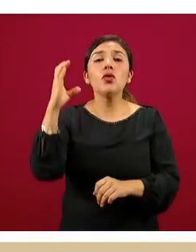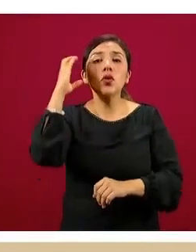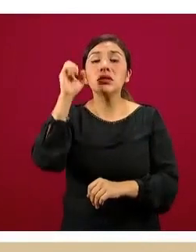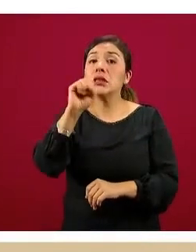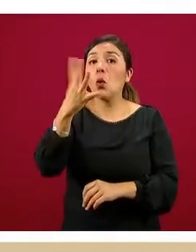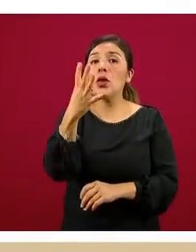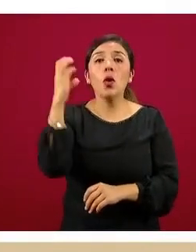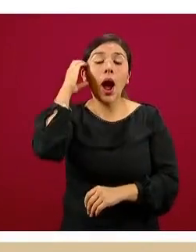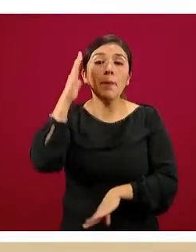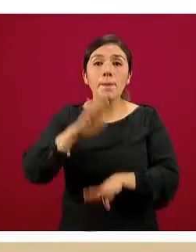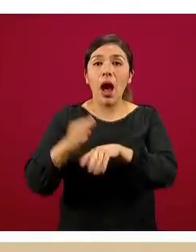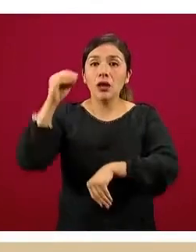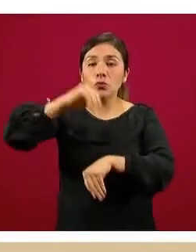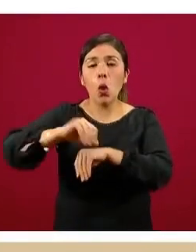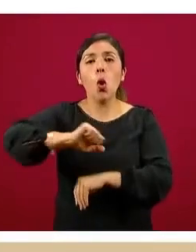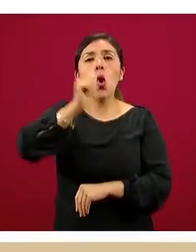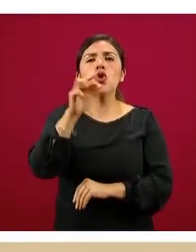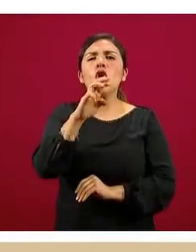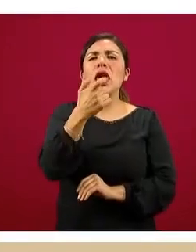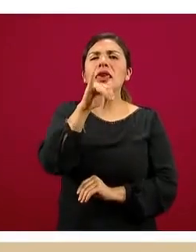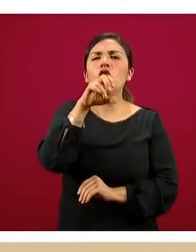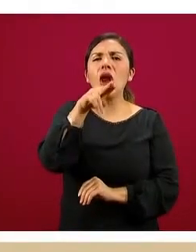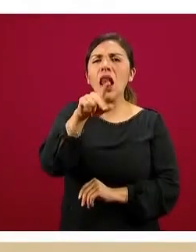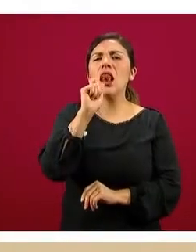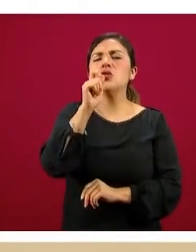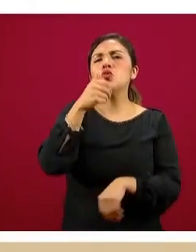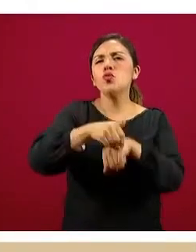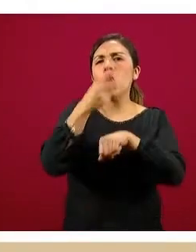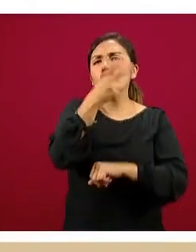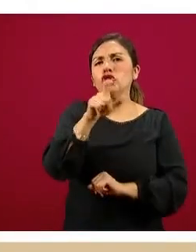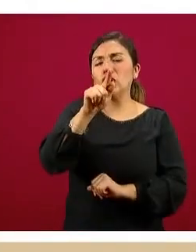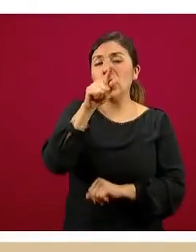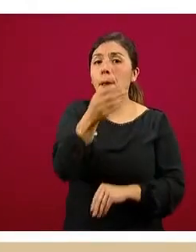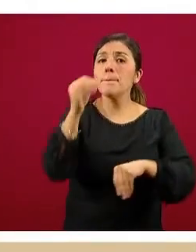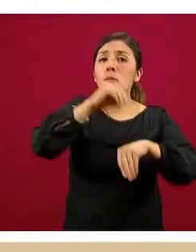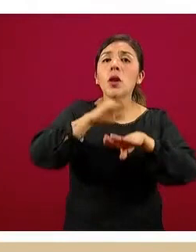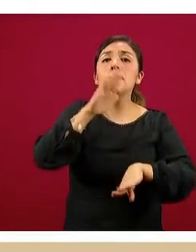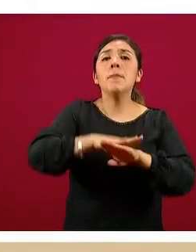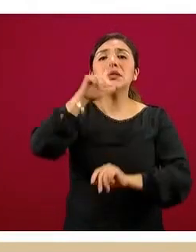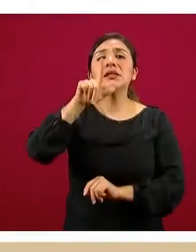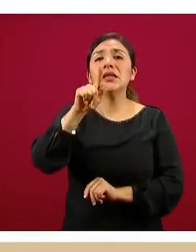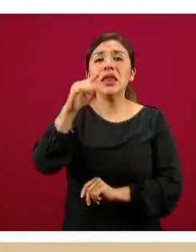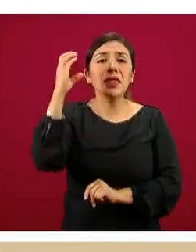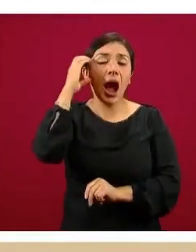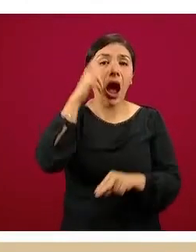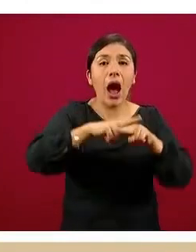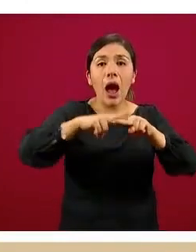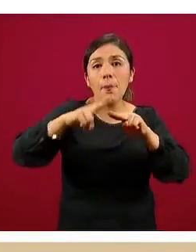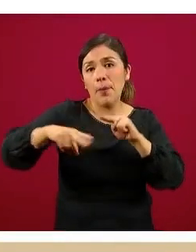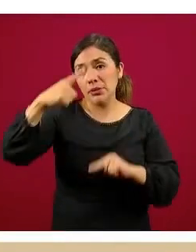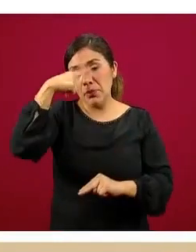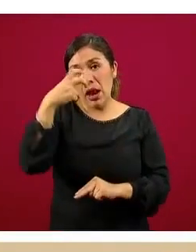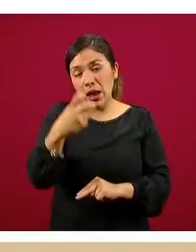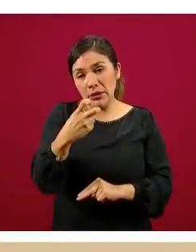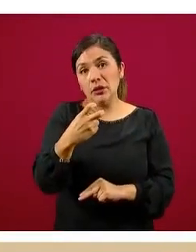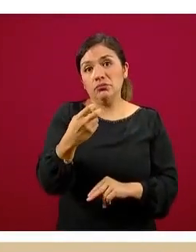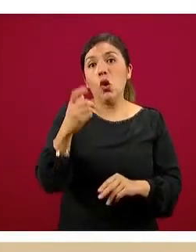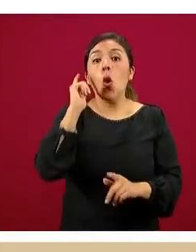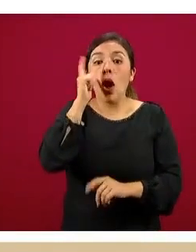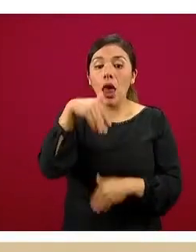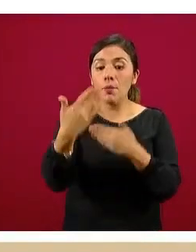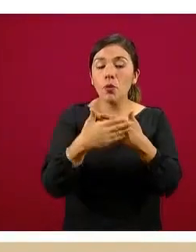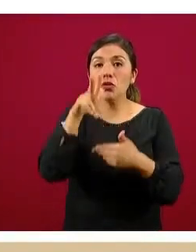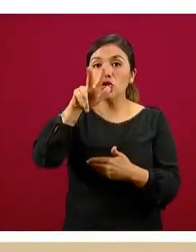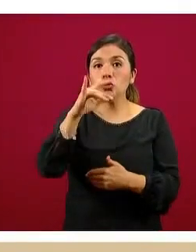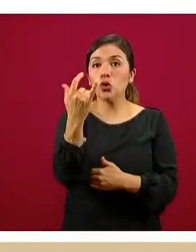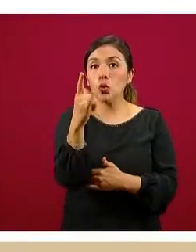y en el regional en el 270 que es un hospital muy grande se van a incrementar 70 70 camas más que esperamos el 18 de